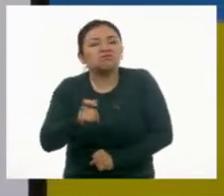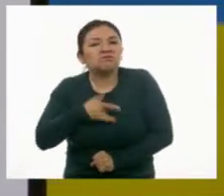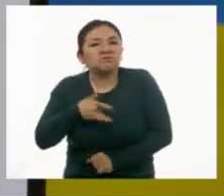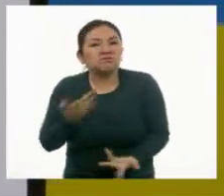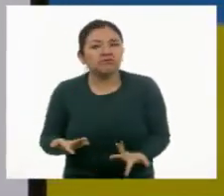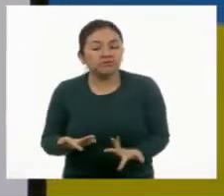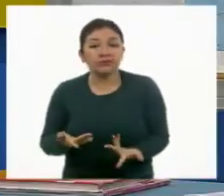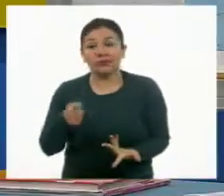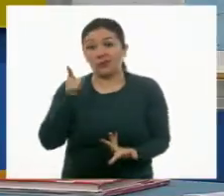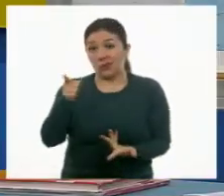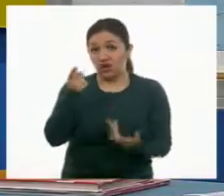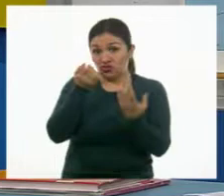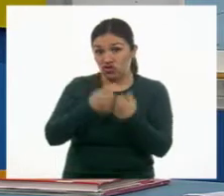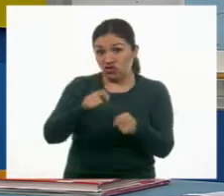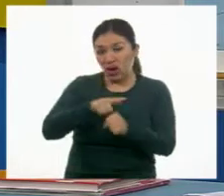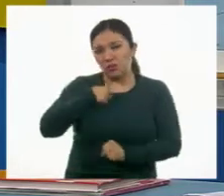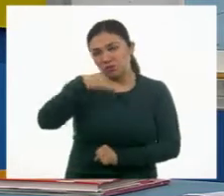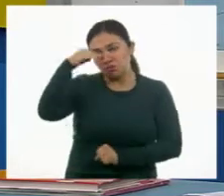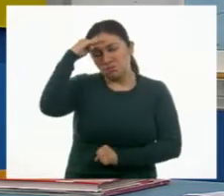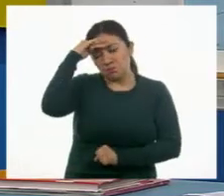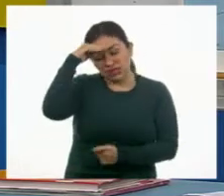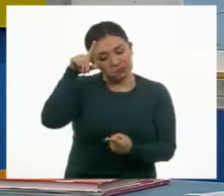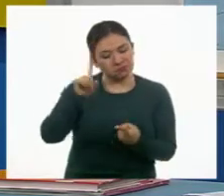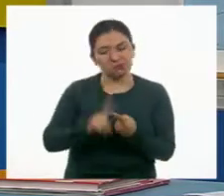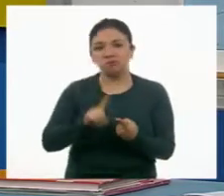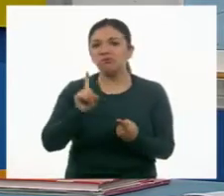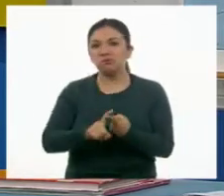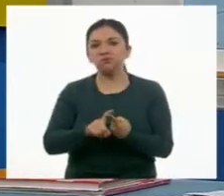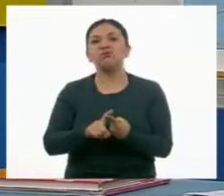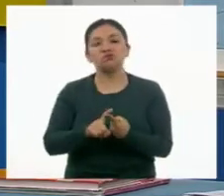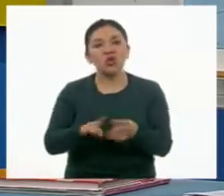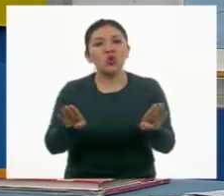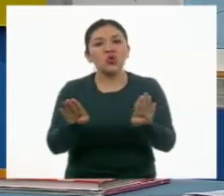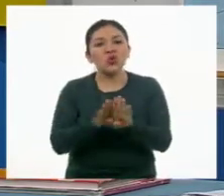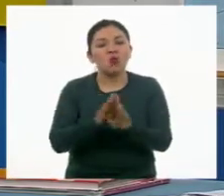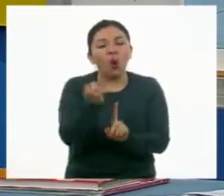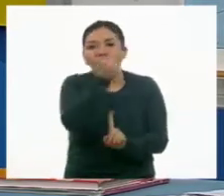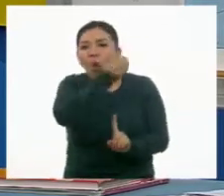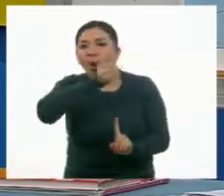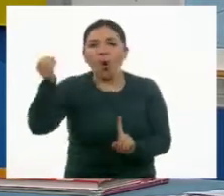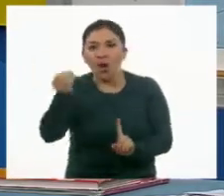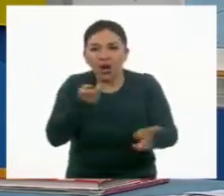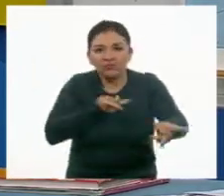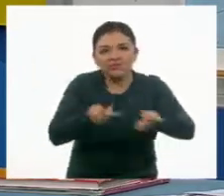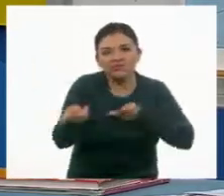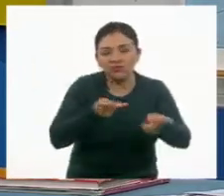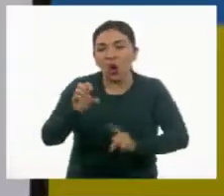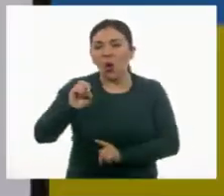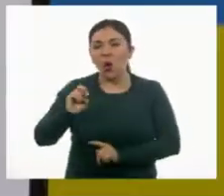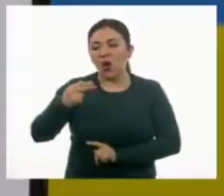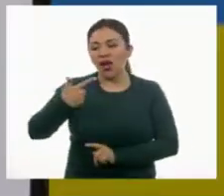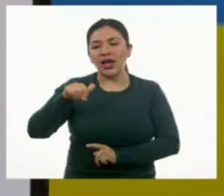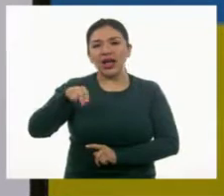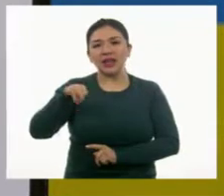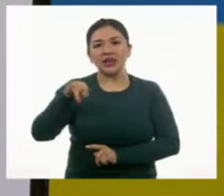el aspecto social pensé primeramente en la organización. Organización.